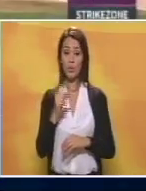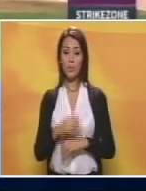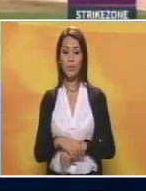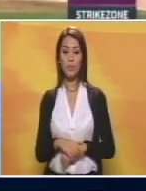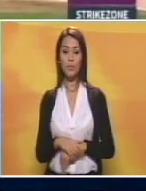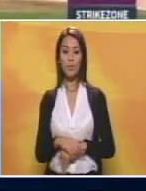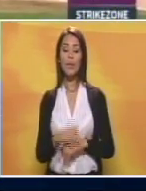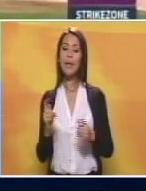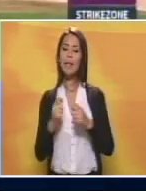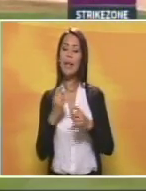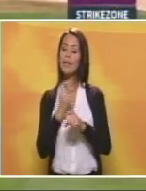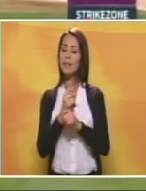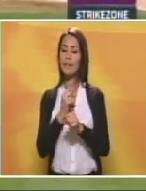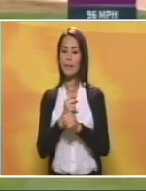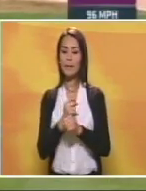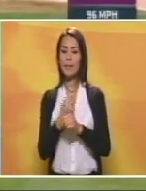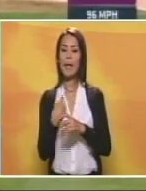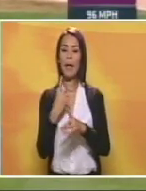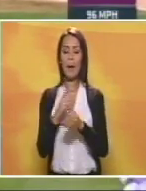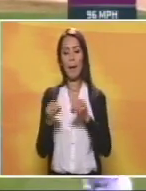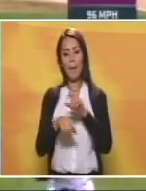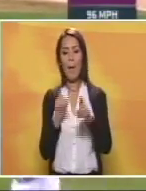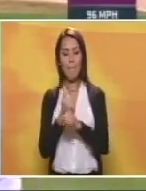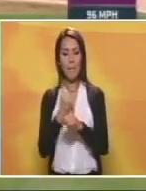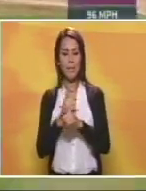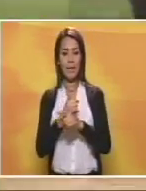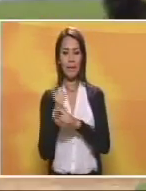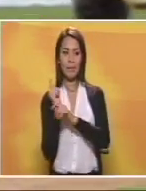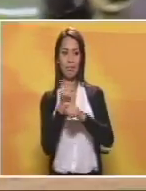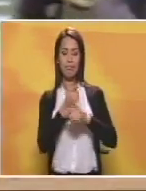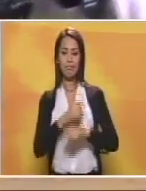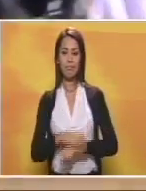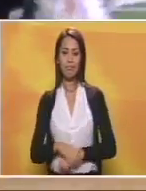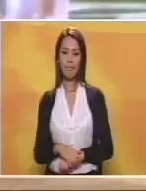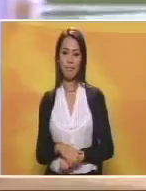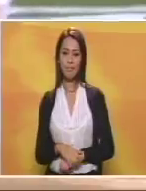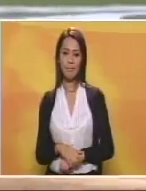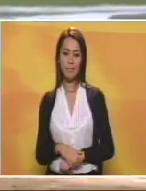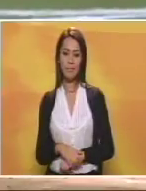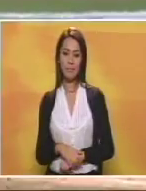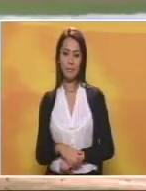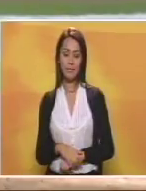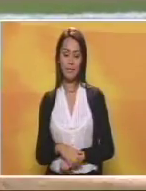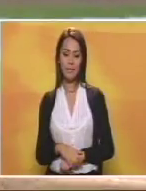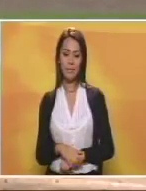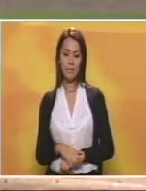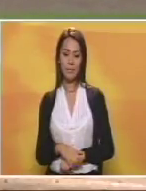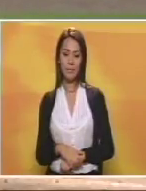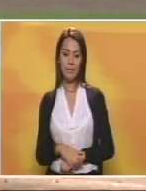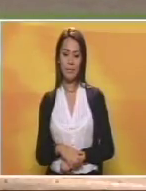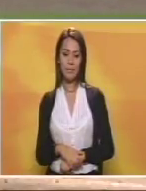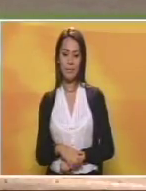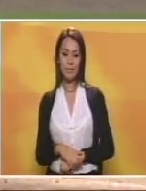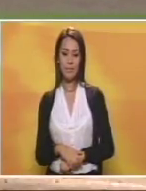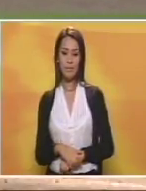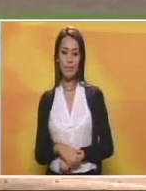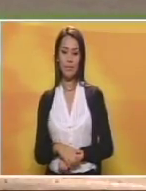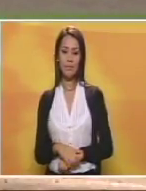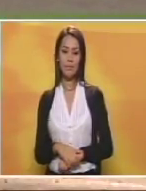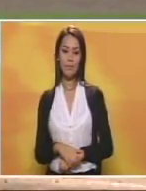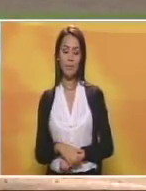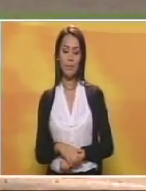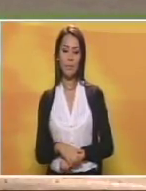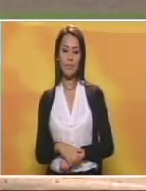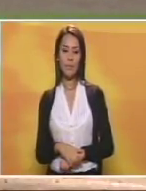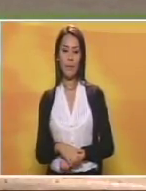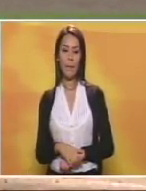de la campaña para propinarle la barrida a los bengalíes. And 2 outs in the 9th.